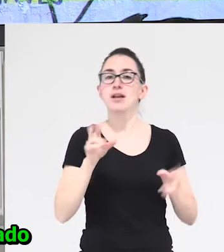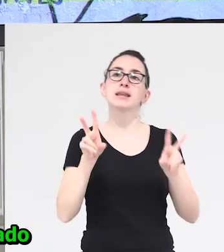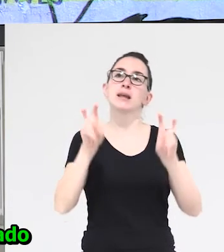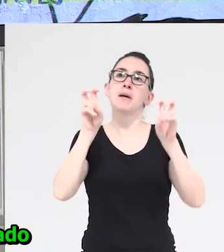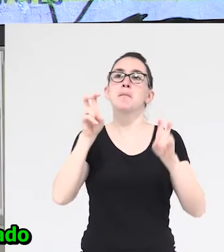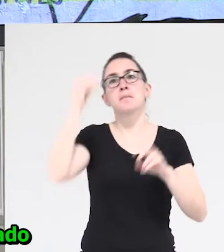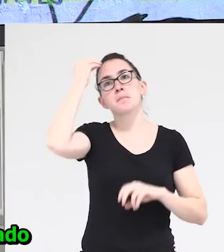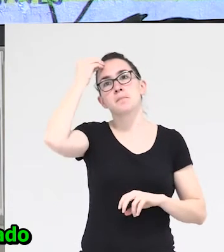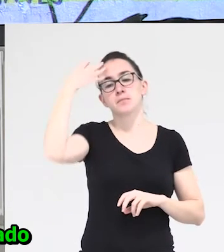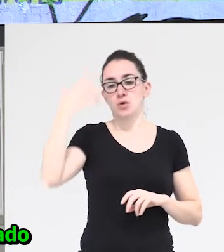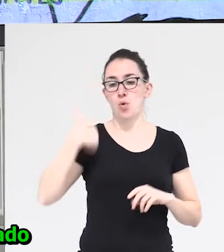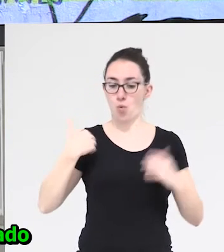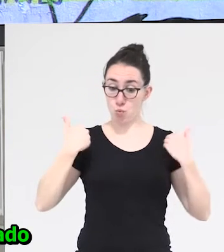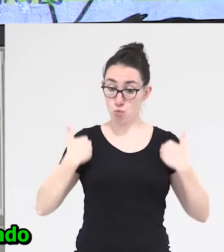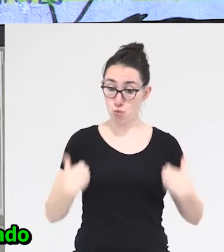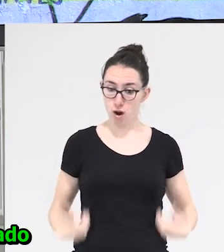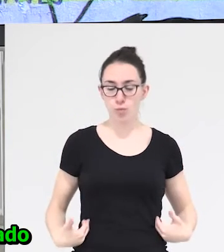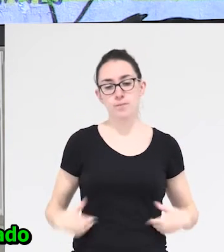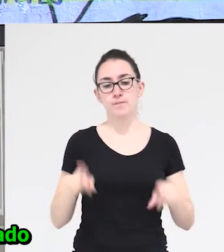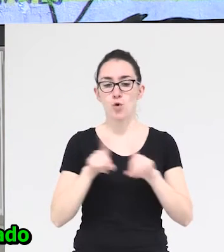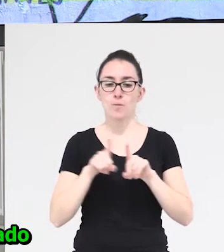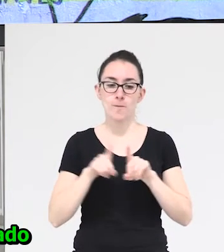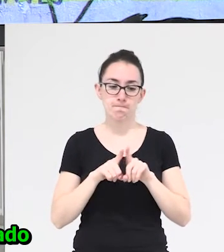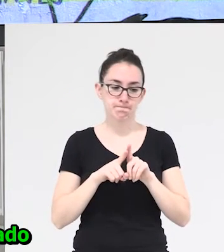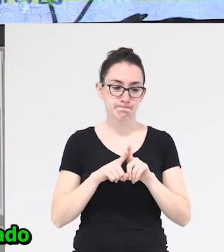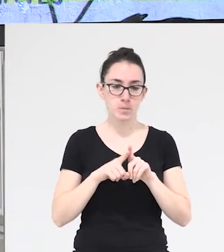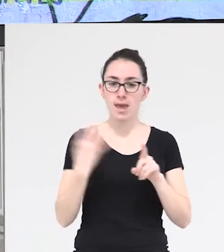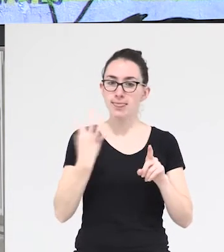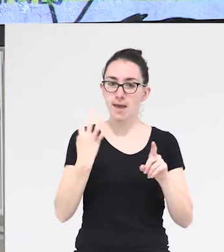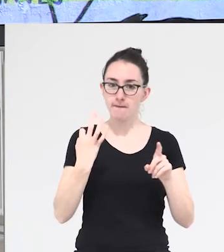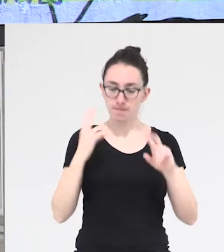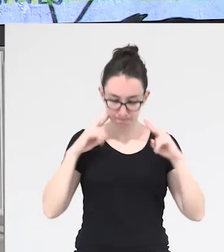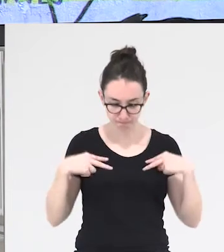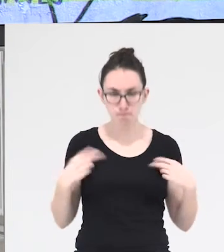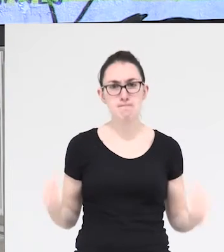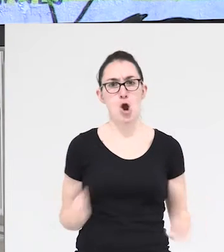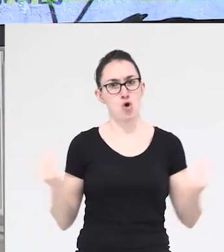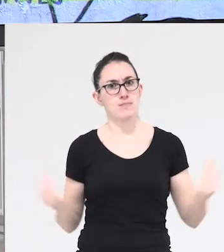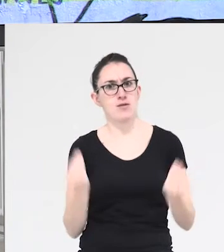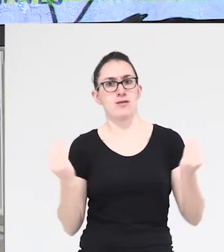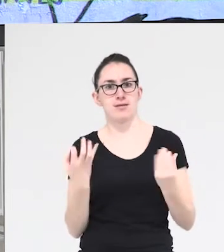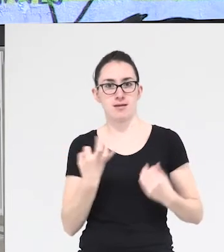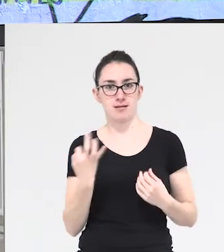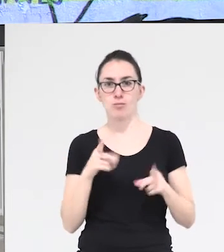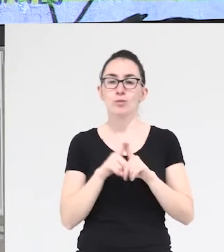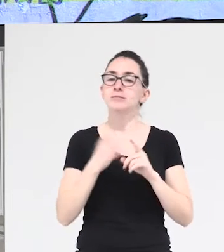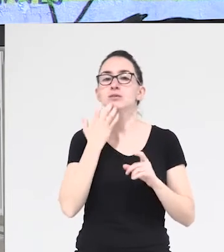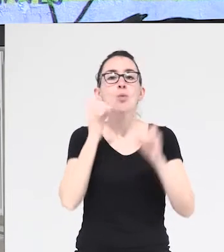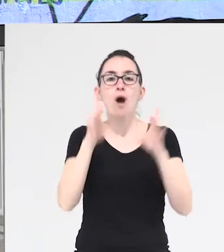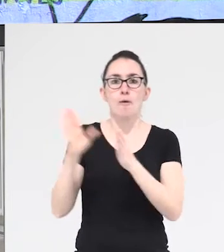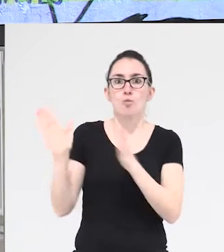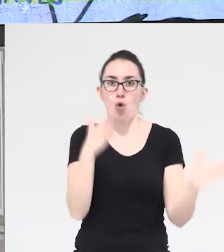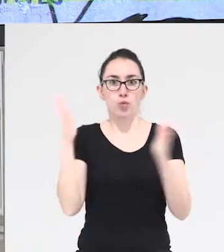de pensar en el propio cuerpo como algo que tiene que ser mejorado en términos de productividad, de